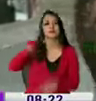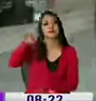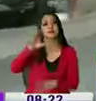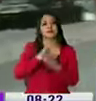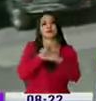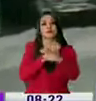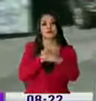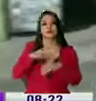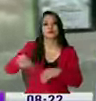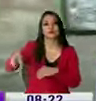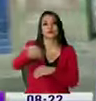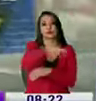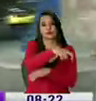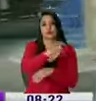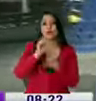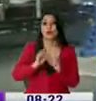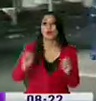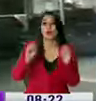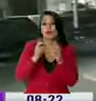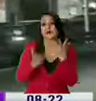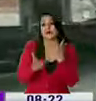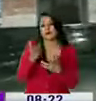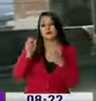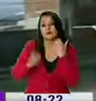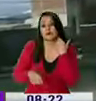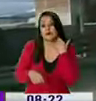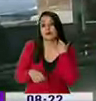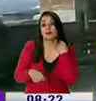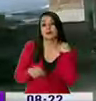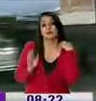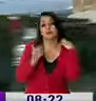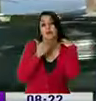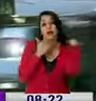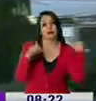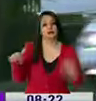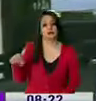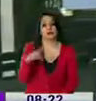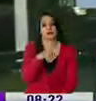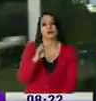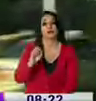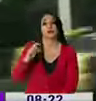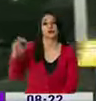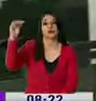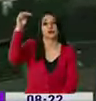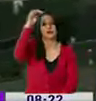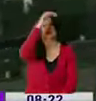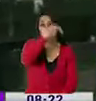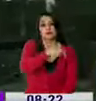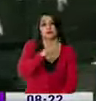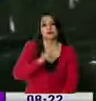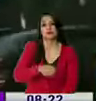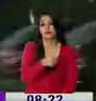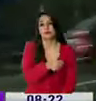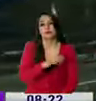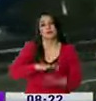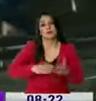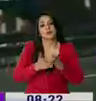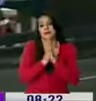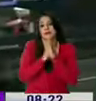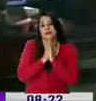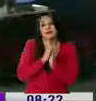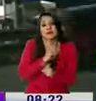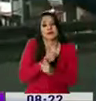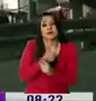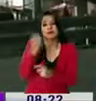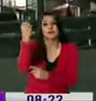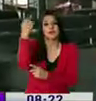público y realizan el cruce. Y quienes deben realizar el cruce lo hacen a través del puente. Es pedido de la comunidad, en realidad, el que